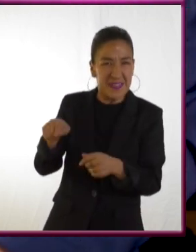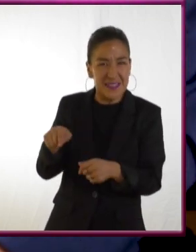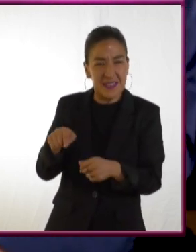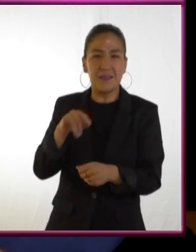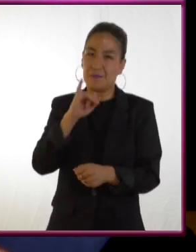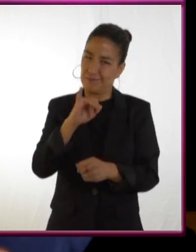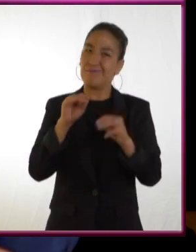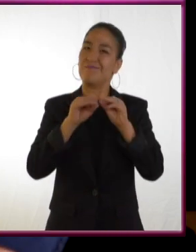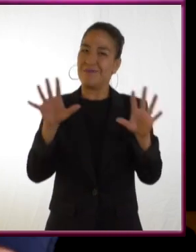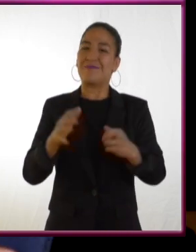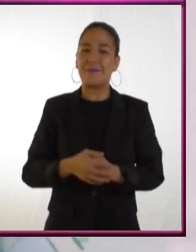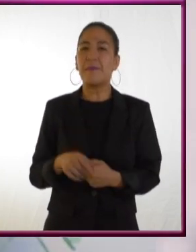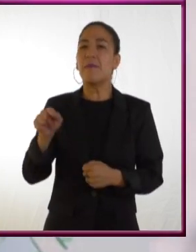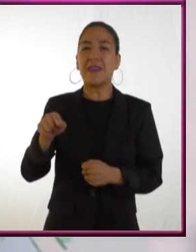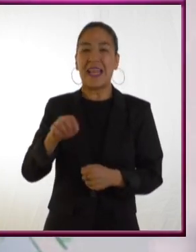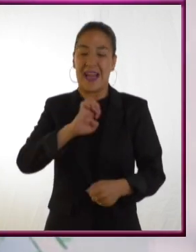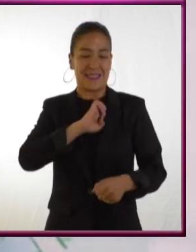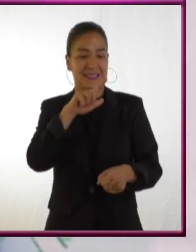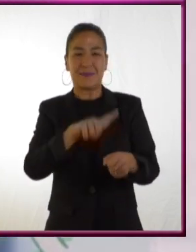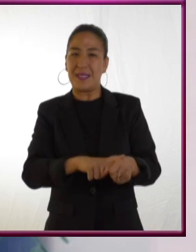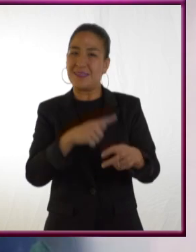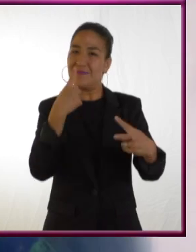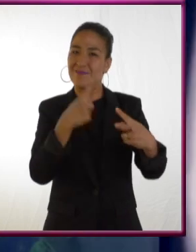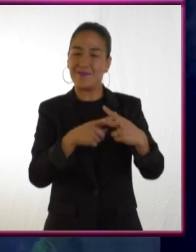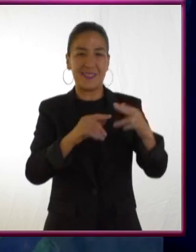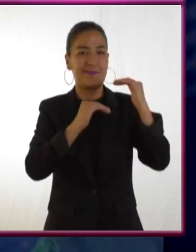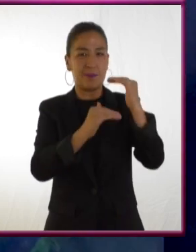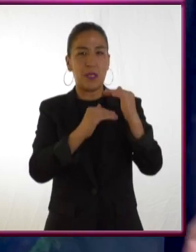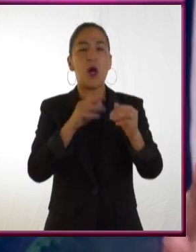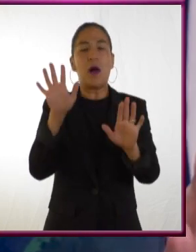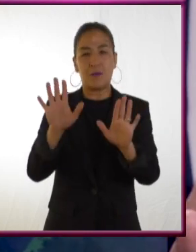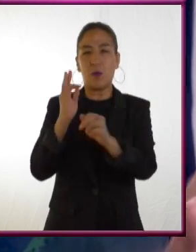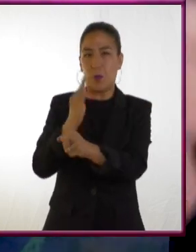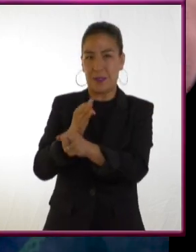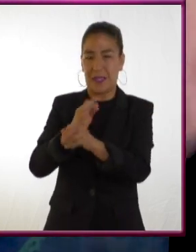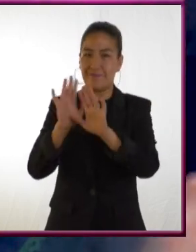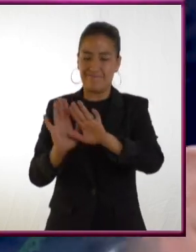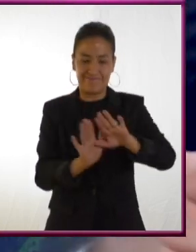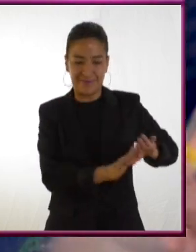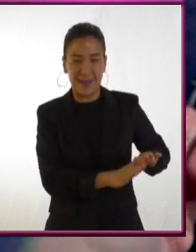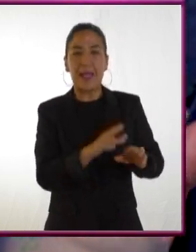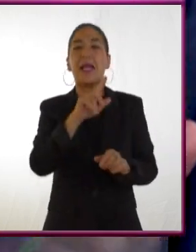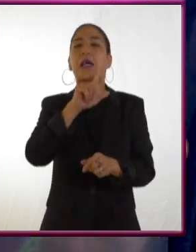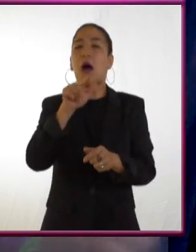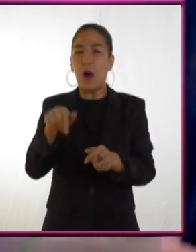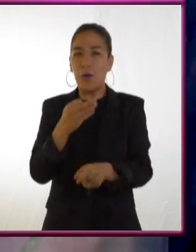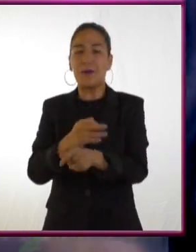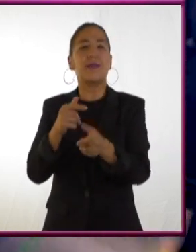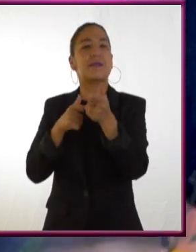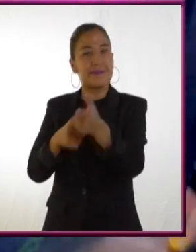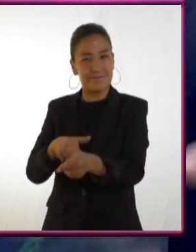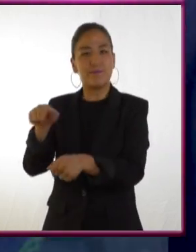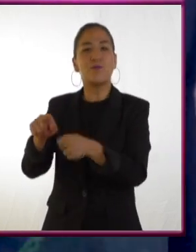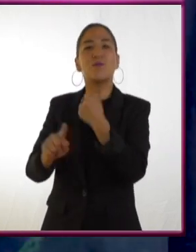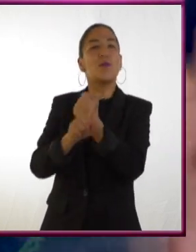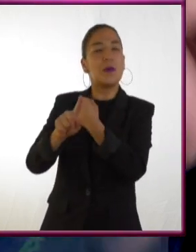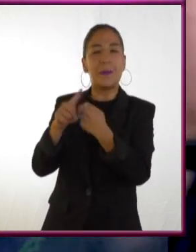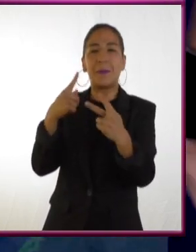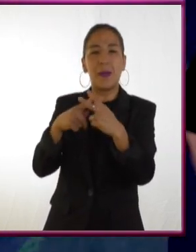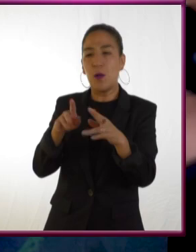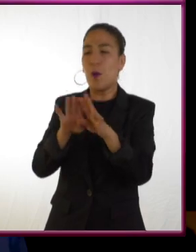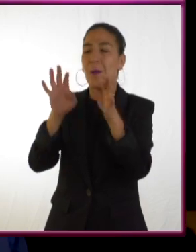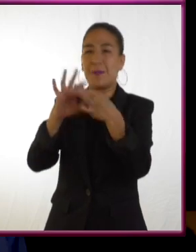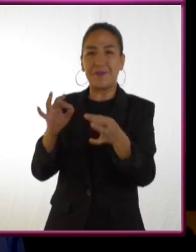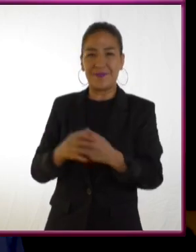matemáticas? Claro que sí. Son un área especial de las matemáticas, pero ahorita hablamos de eso. Sigamos con el problema porque apenas lo estamos